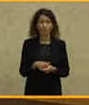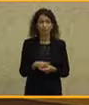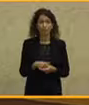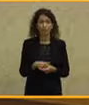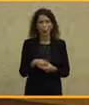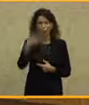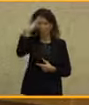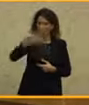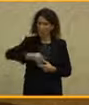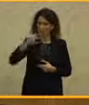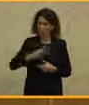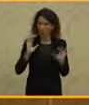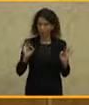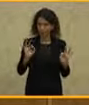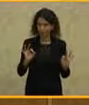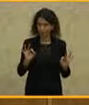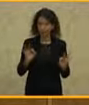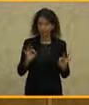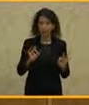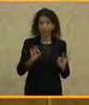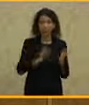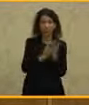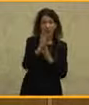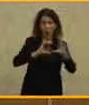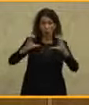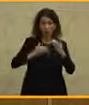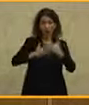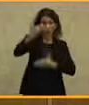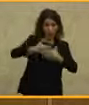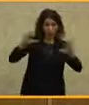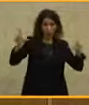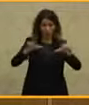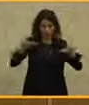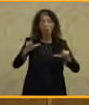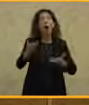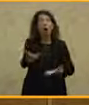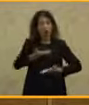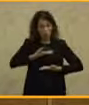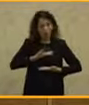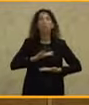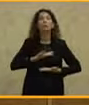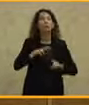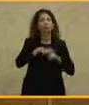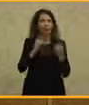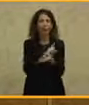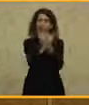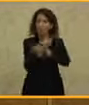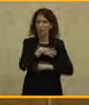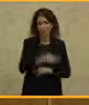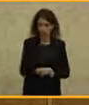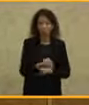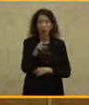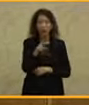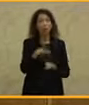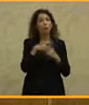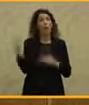Estoy convencido de que los medios de comunicación pueden ayudar a que esto no pase. Pueden contribuir a que esto